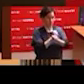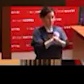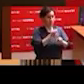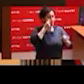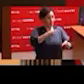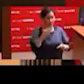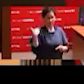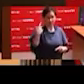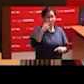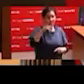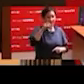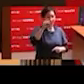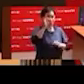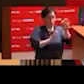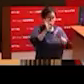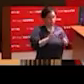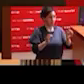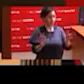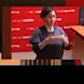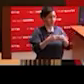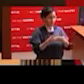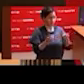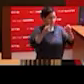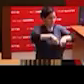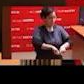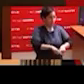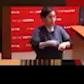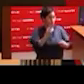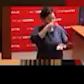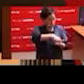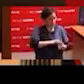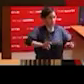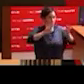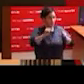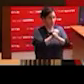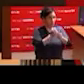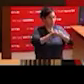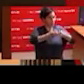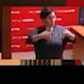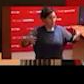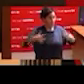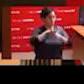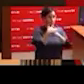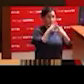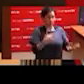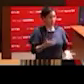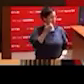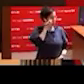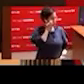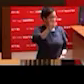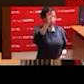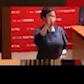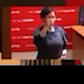20% han tenido que cerrar que un centro especial de empleo crezca en un escenario como este es algo absolutamente atípico